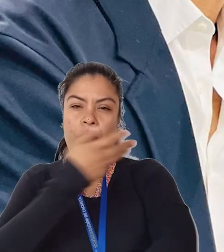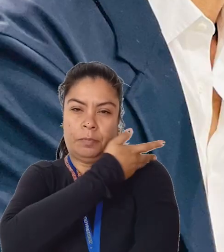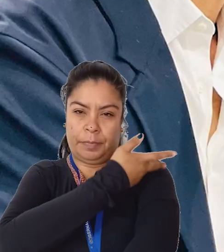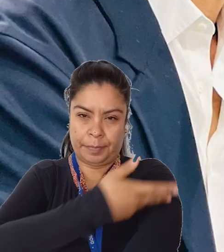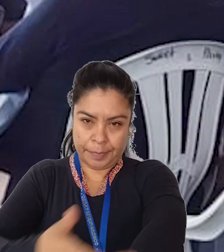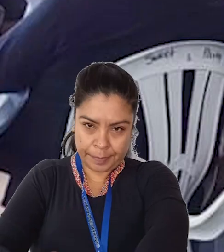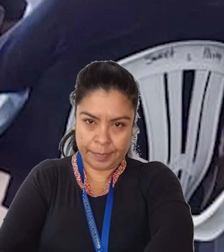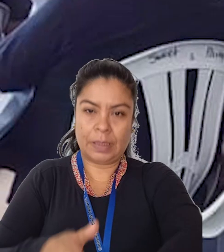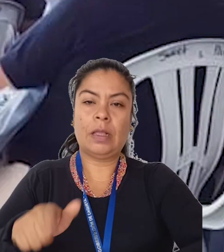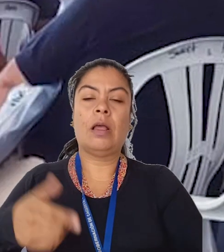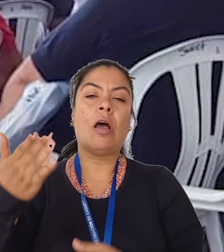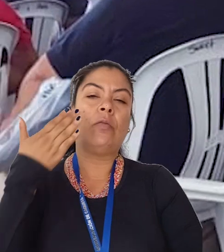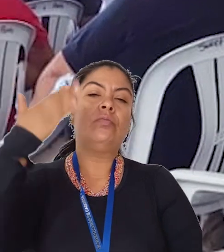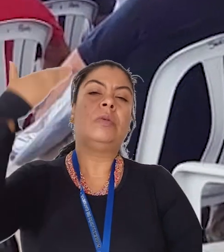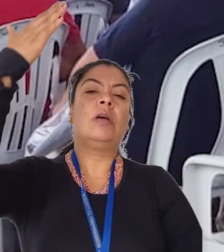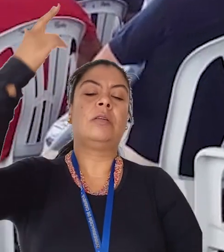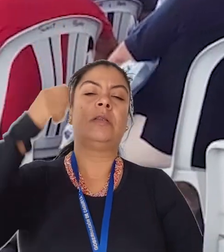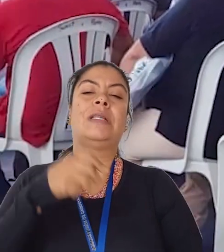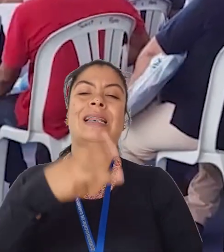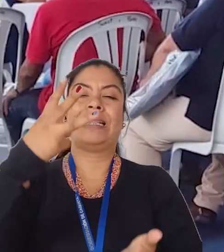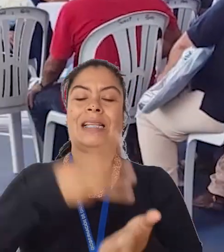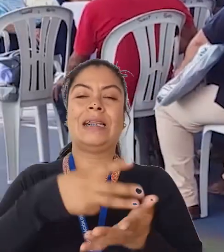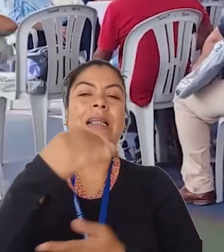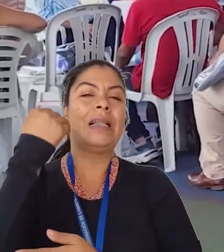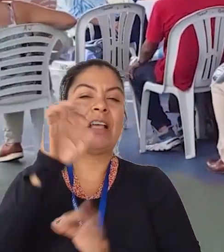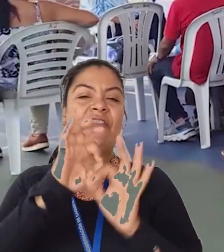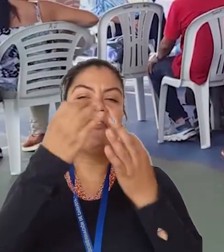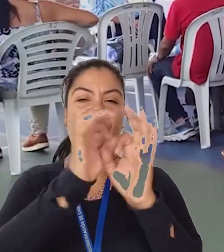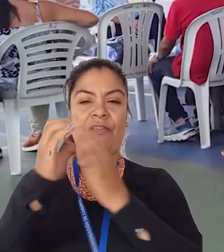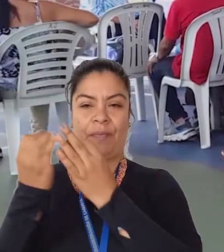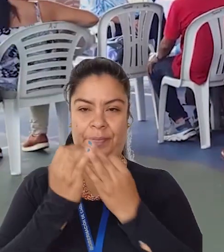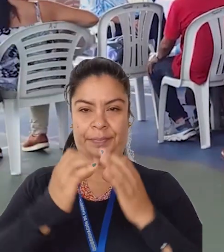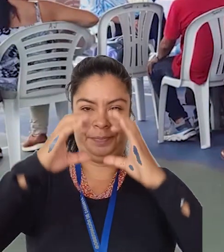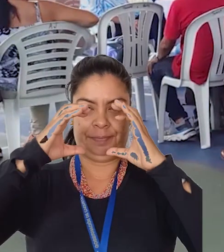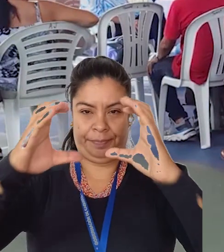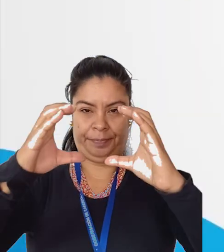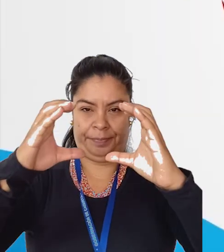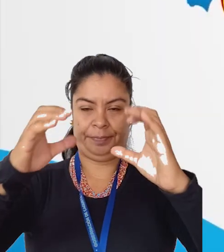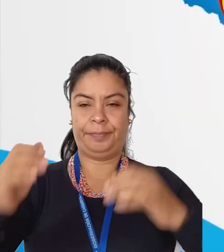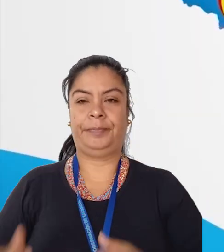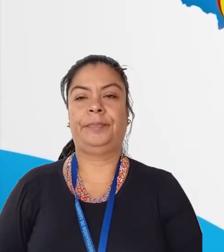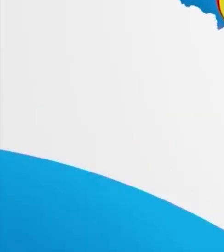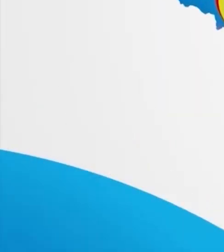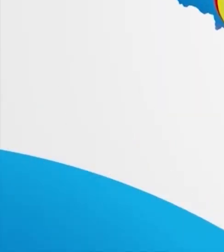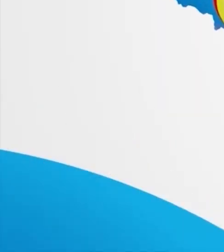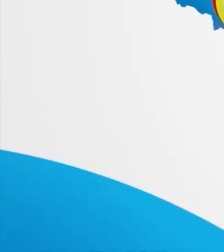millones de pesos y que beneficiará a más de 300 familias caqueteñas.